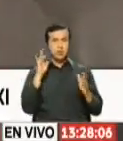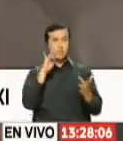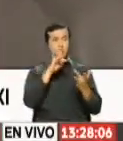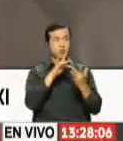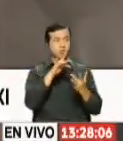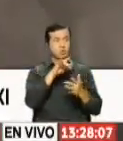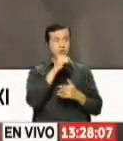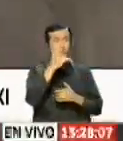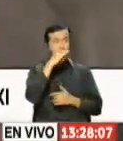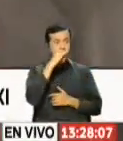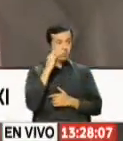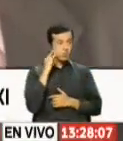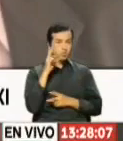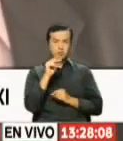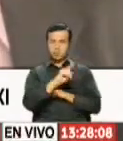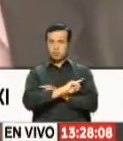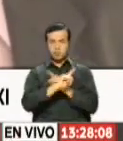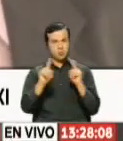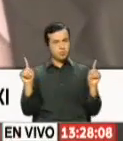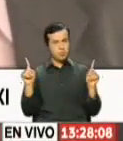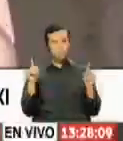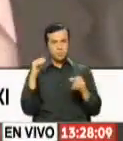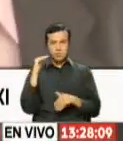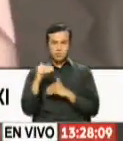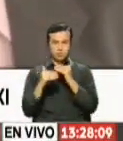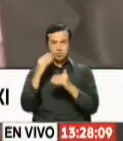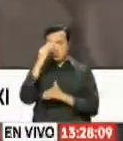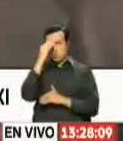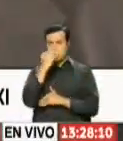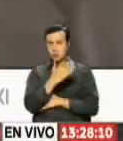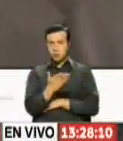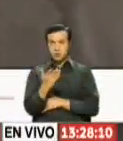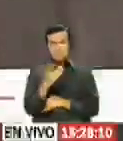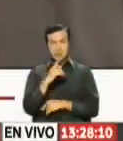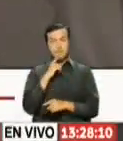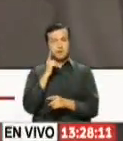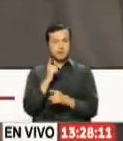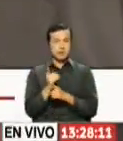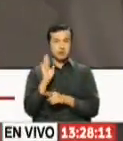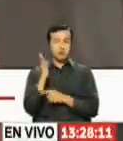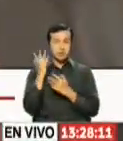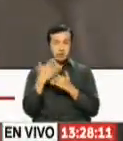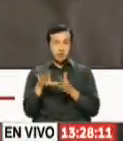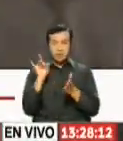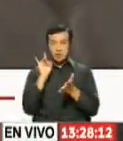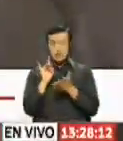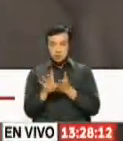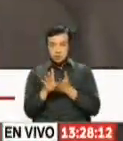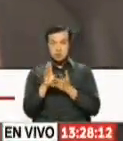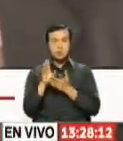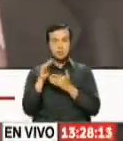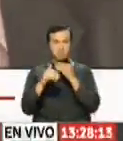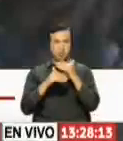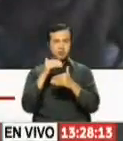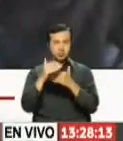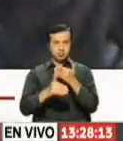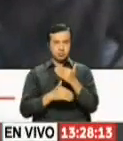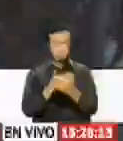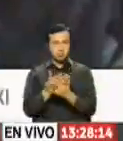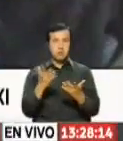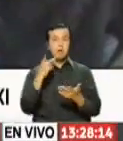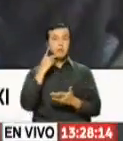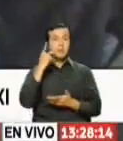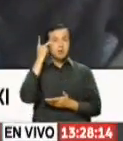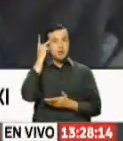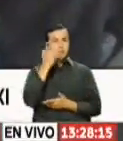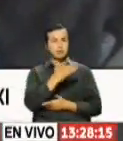con ningún otro niño que está inmerso en nuestros procesos educativos, para que obviamente una vez separado se realice el debido proceso. Los